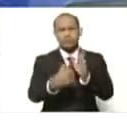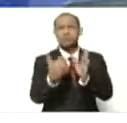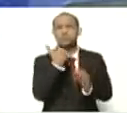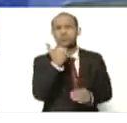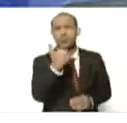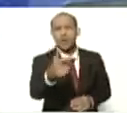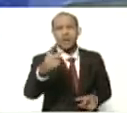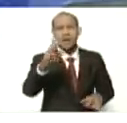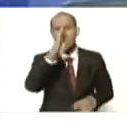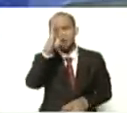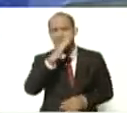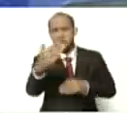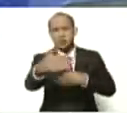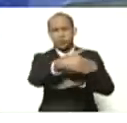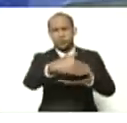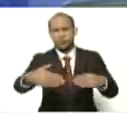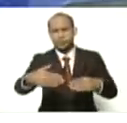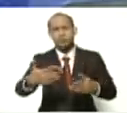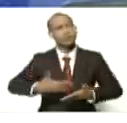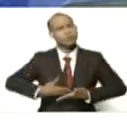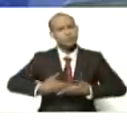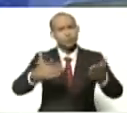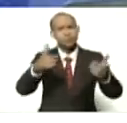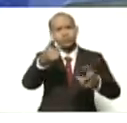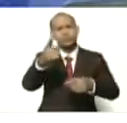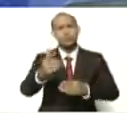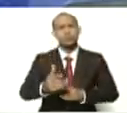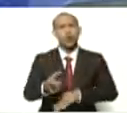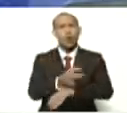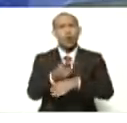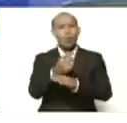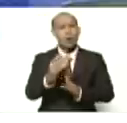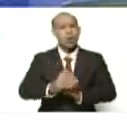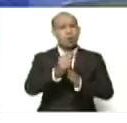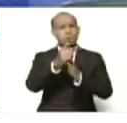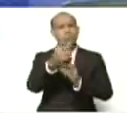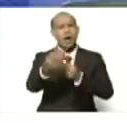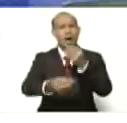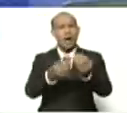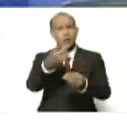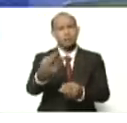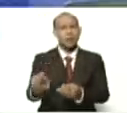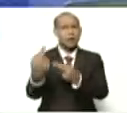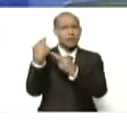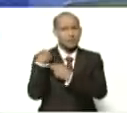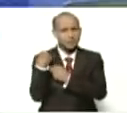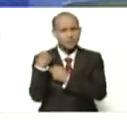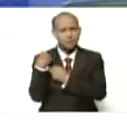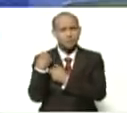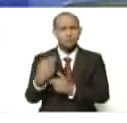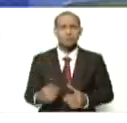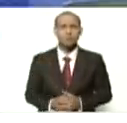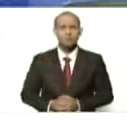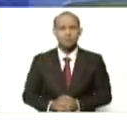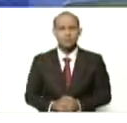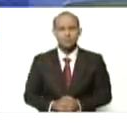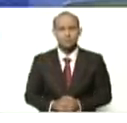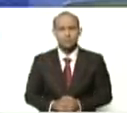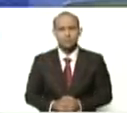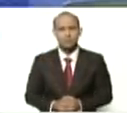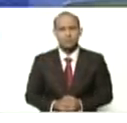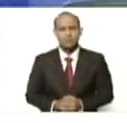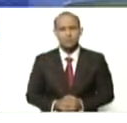está la disposición del gobernador justo noguera pietri del pueblo del estado bolívar el